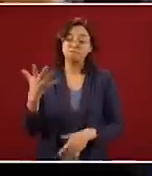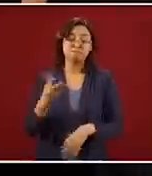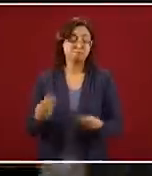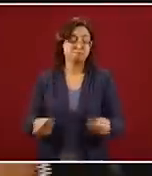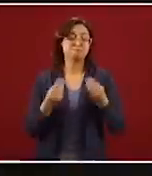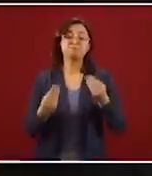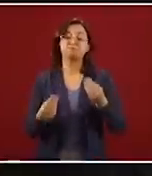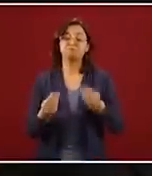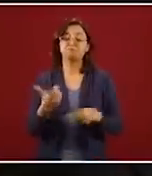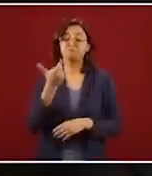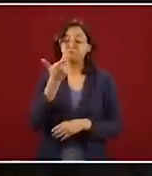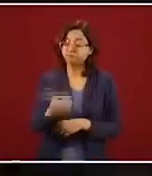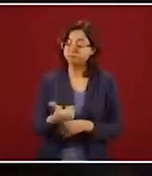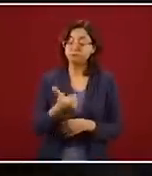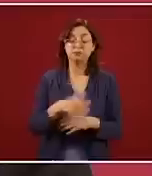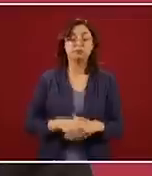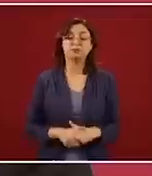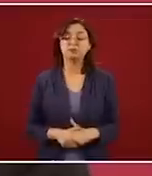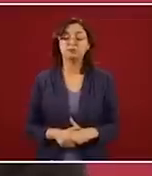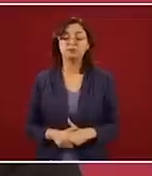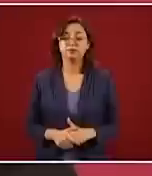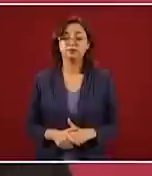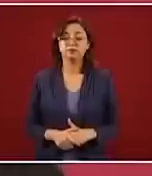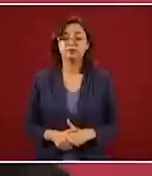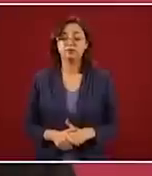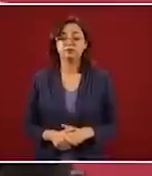Mucho dinero. Y el dinero,